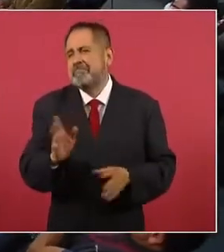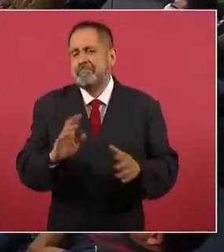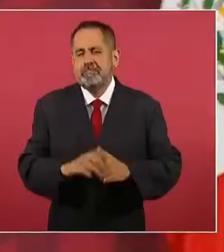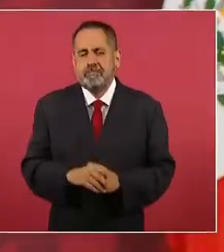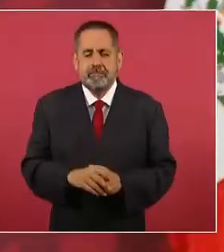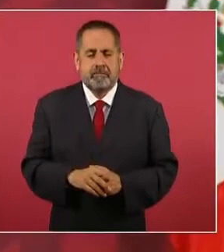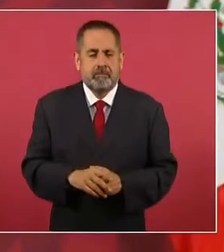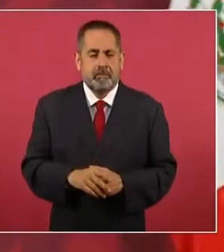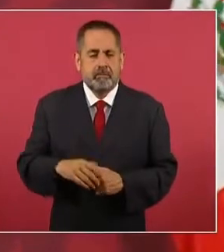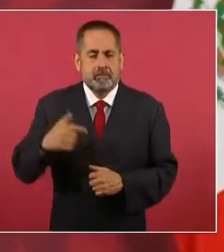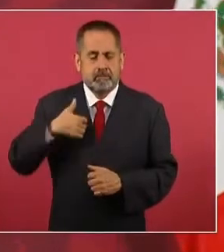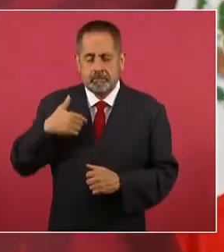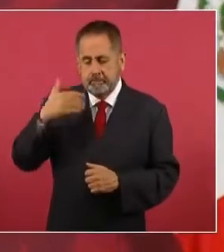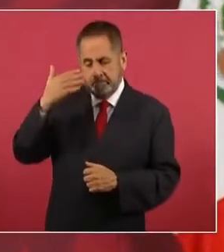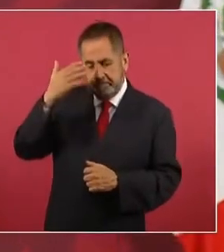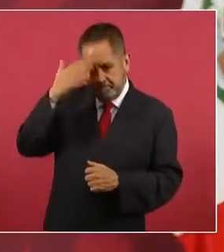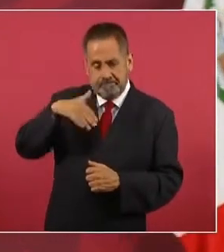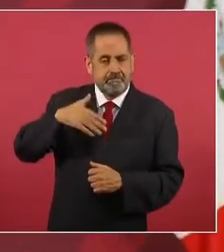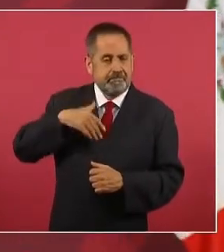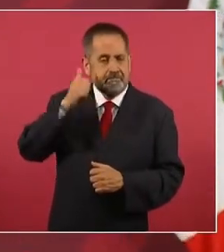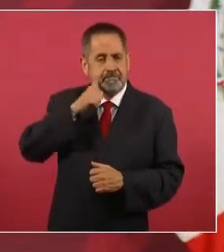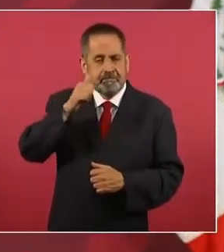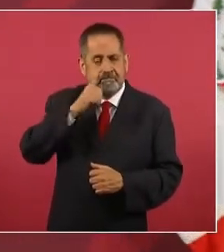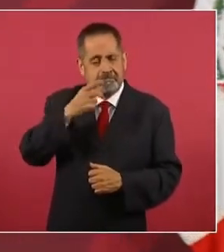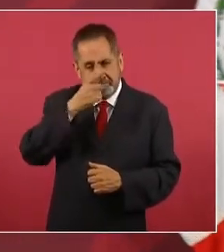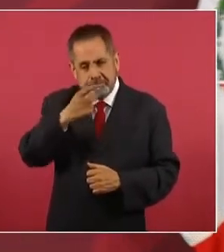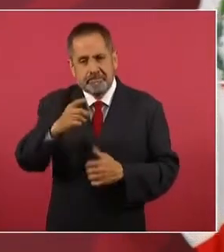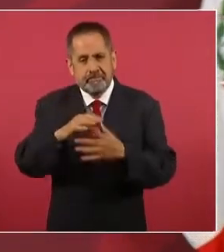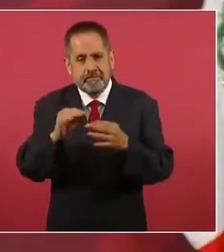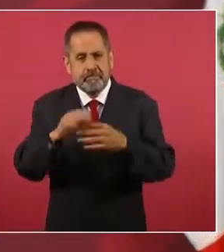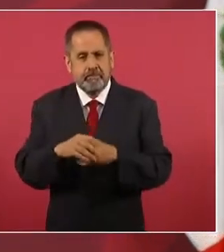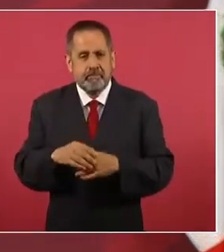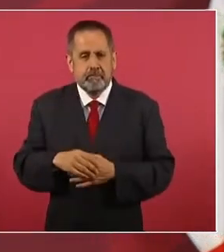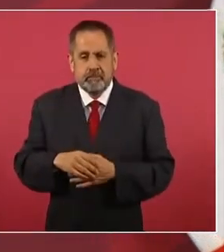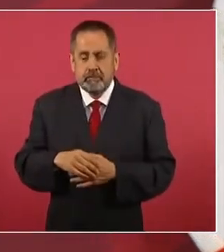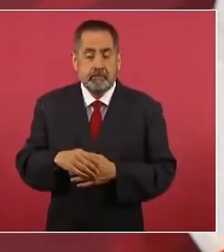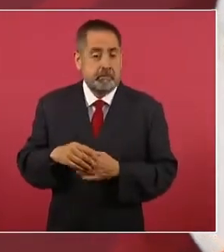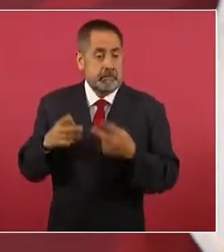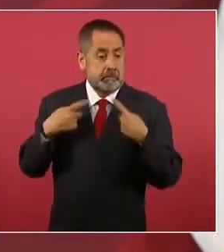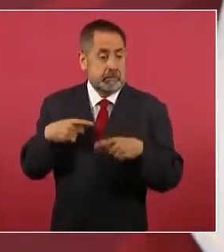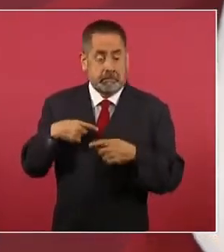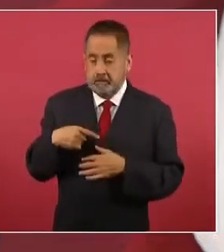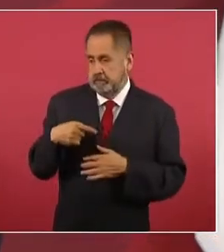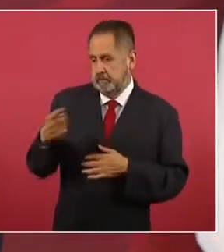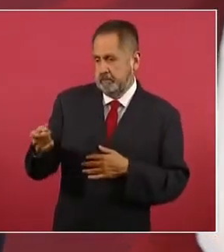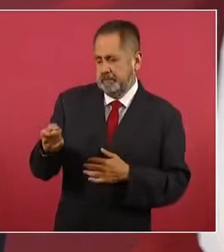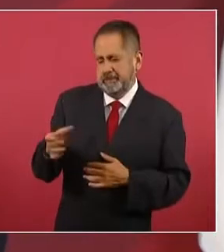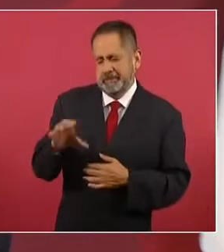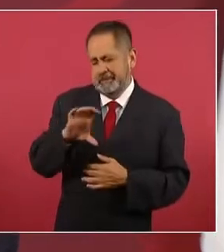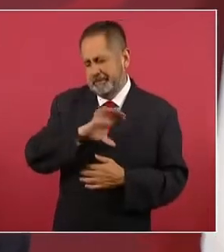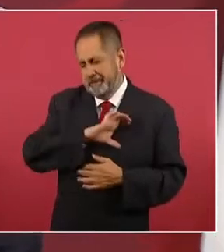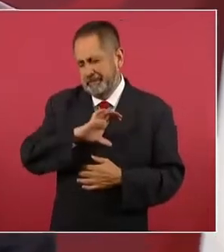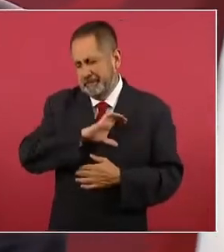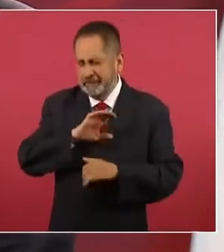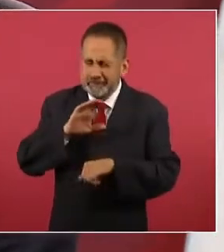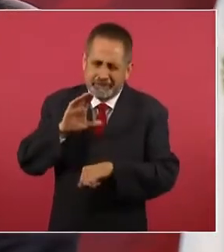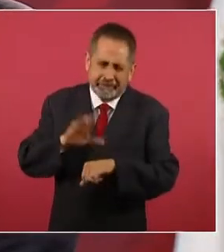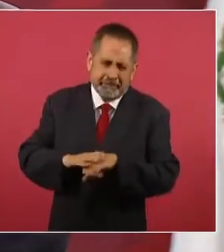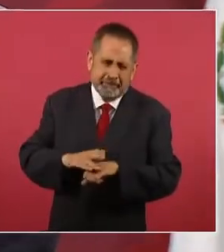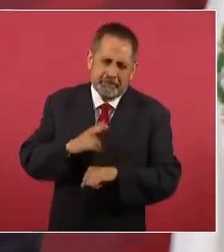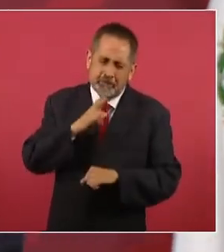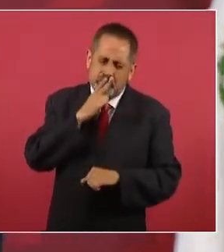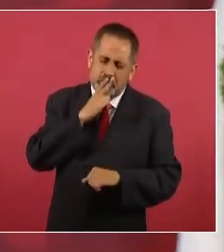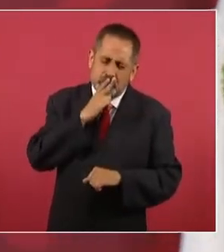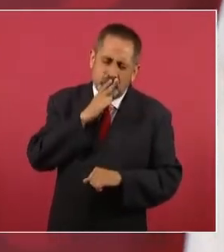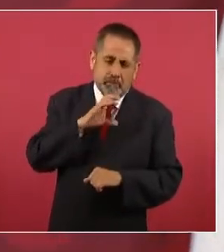Yo siempre he dicho que a la gente que uno quiere más, y debe de querer